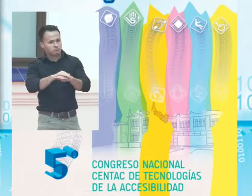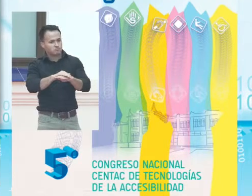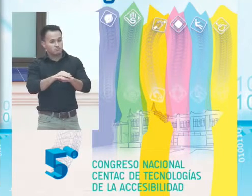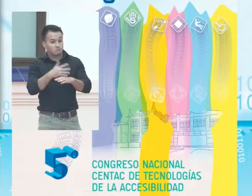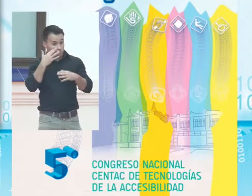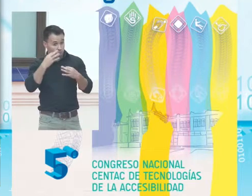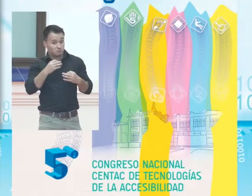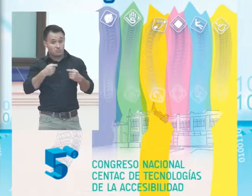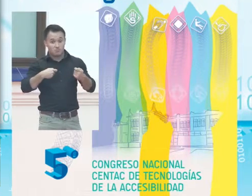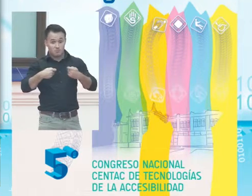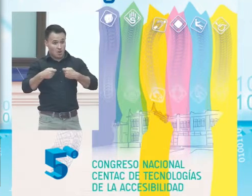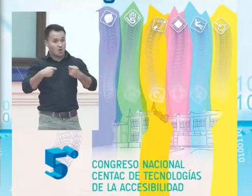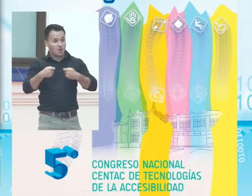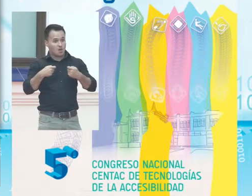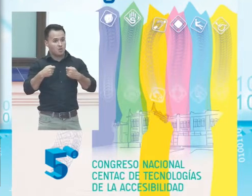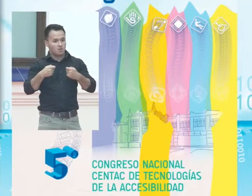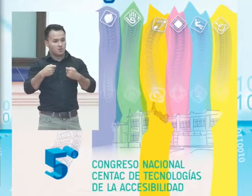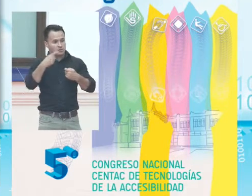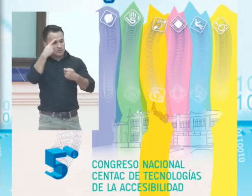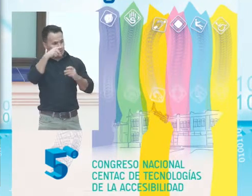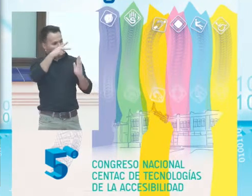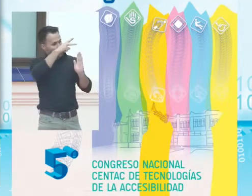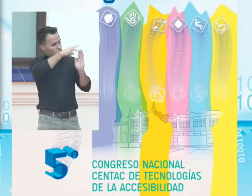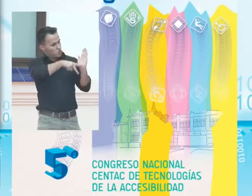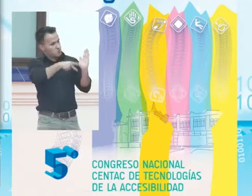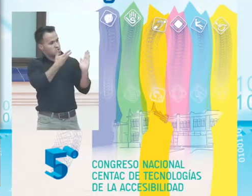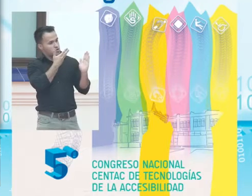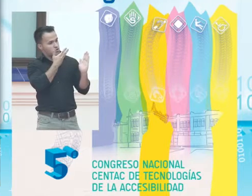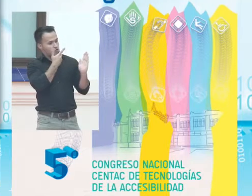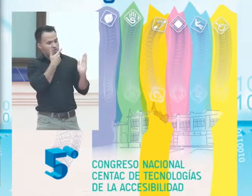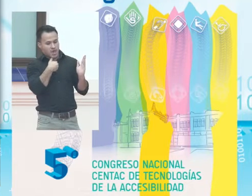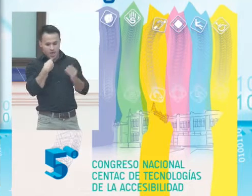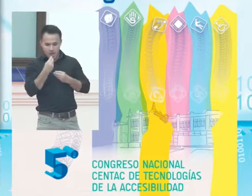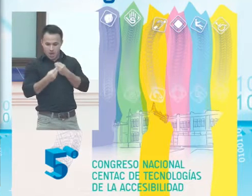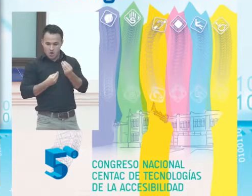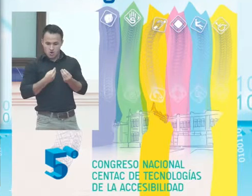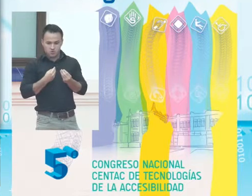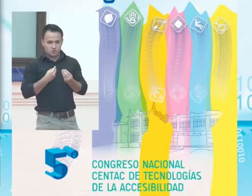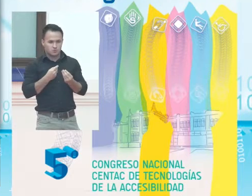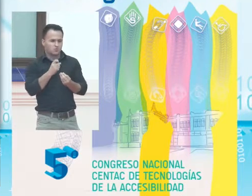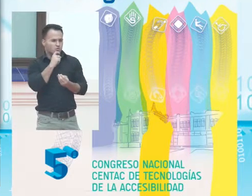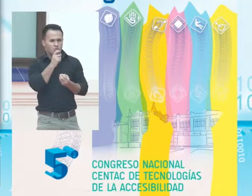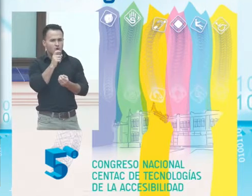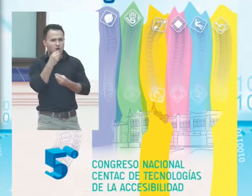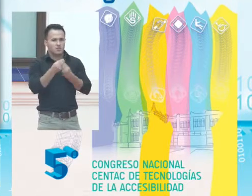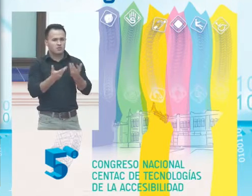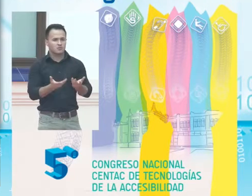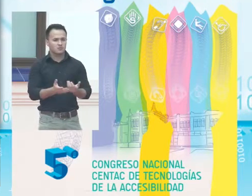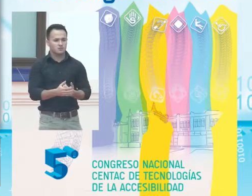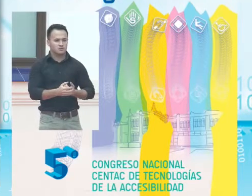el mercado, los agentes, sepan exactamente qué tienen que hacer?